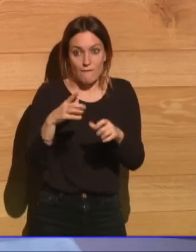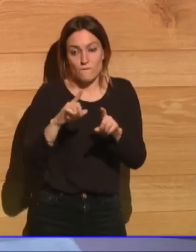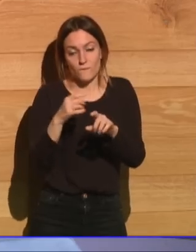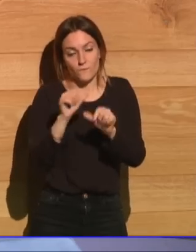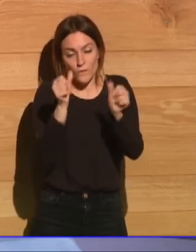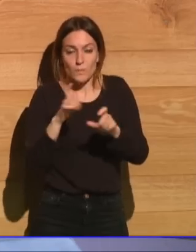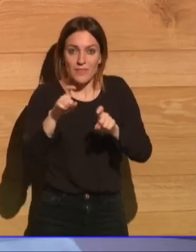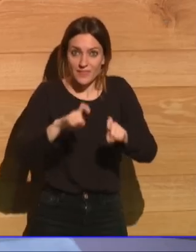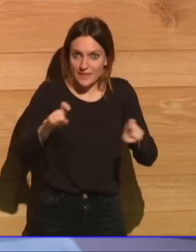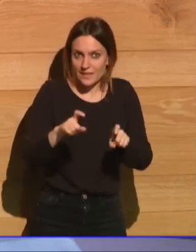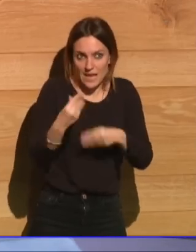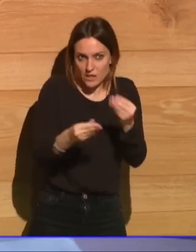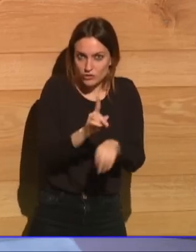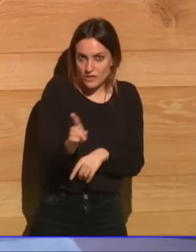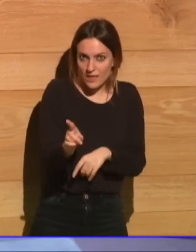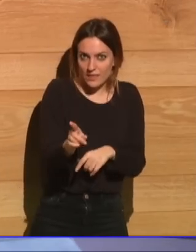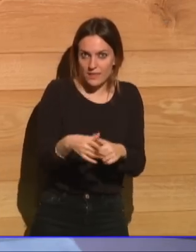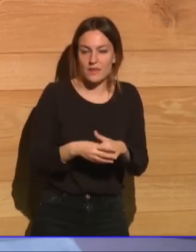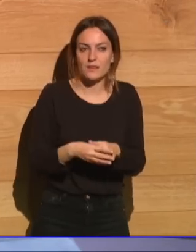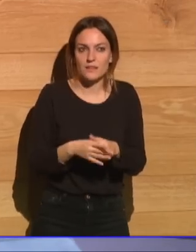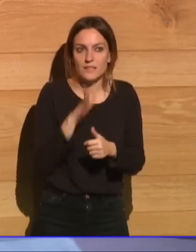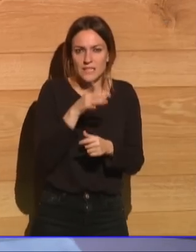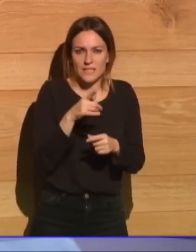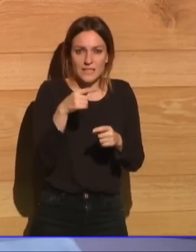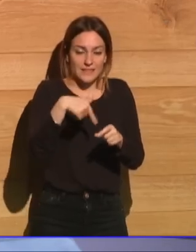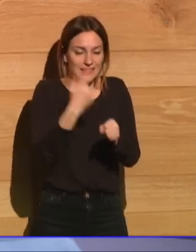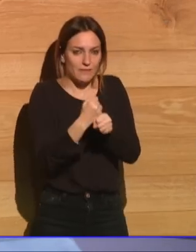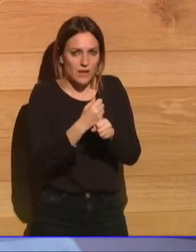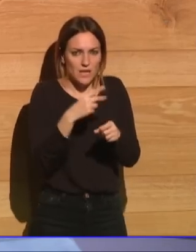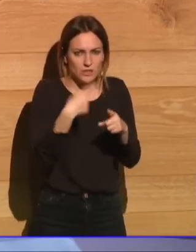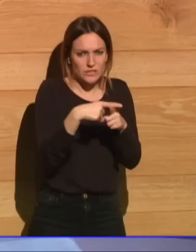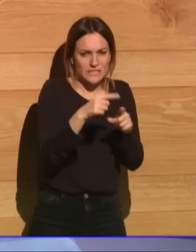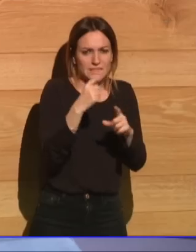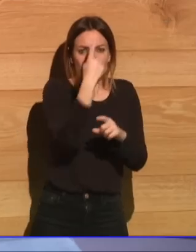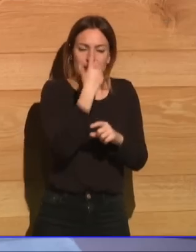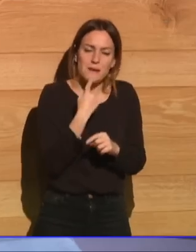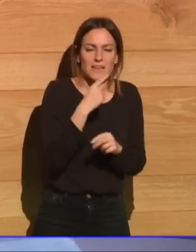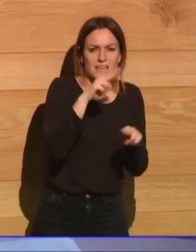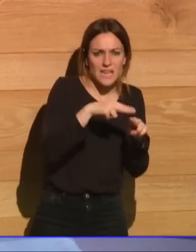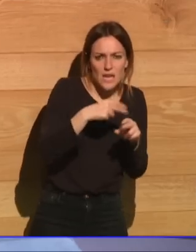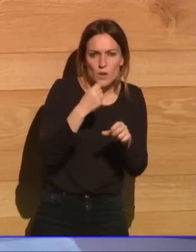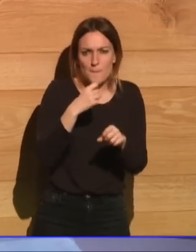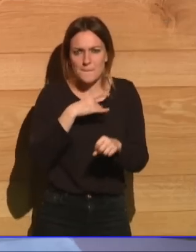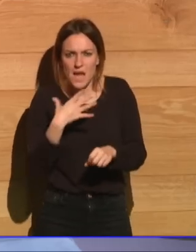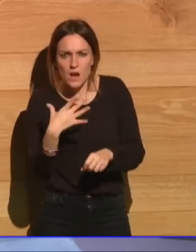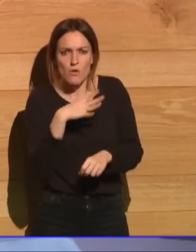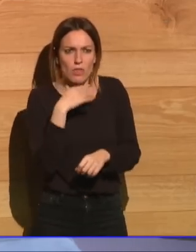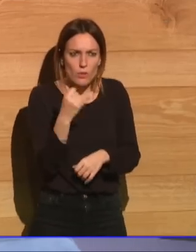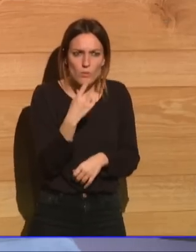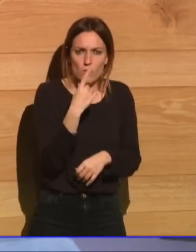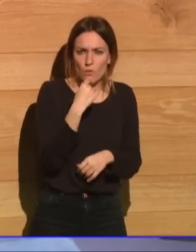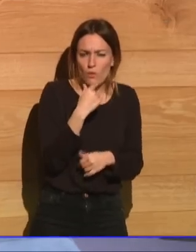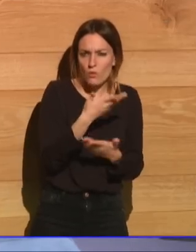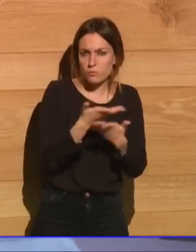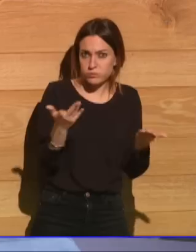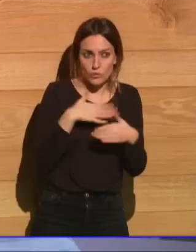da acceso a trabajar sobre los negros, sobre los blancos de la imagen, sobre los colores, puedes rebajar azules, subir rojos, como tú